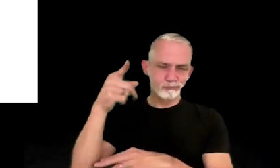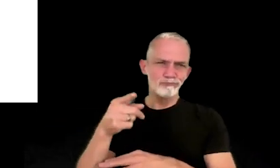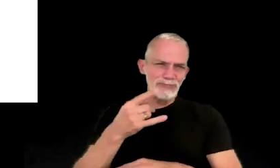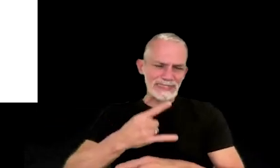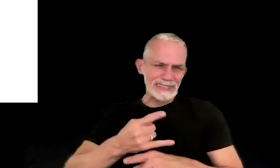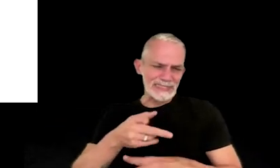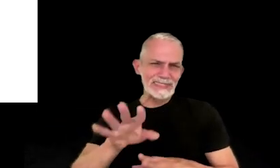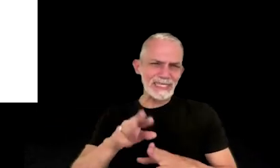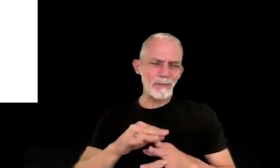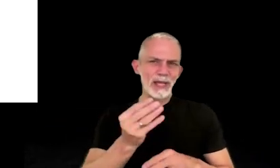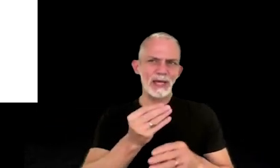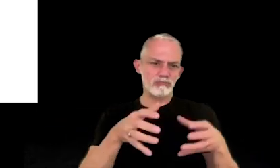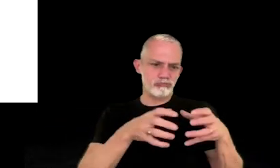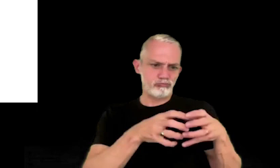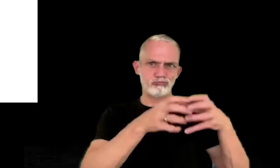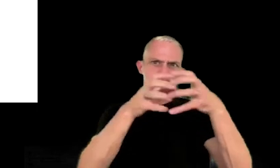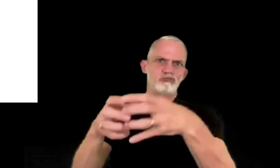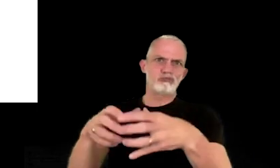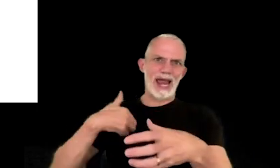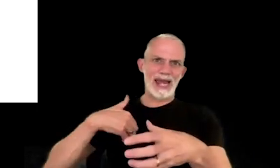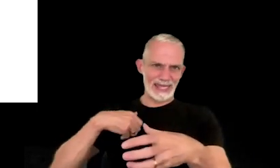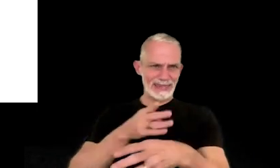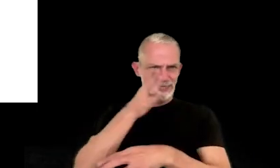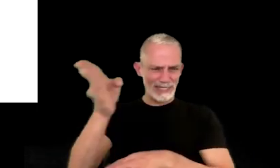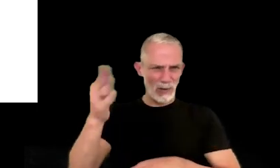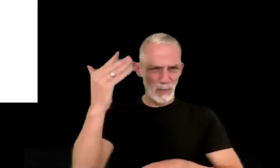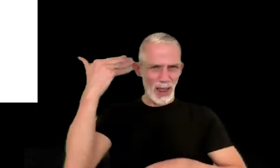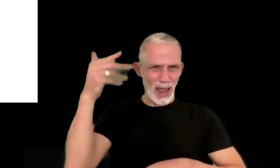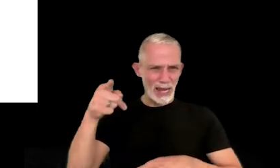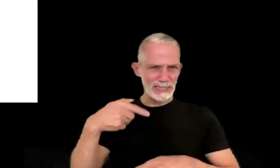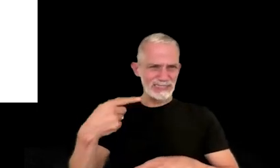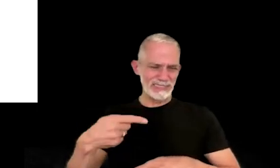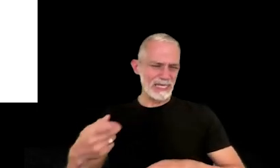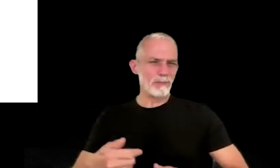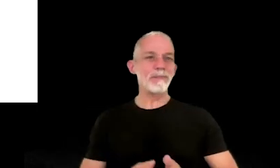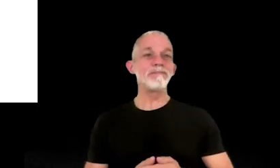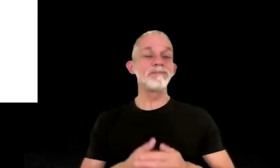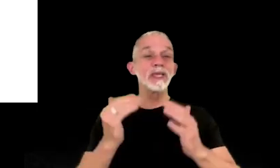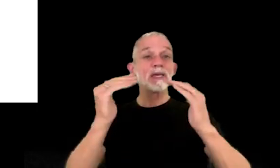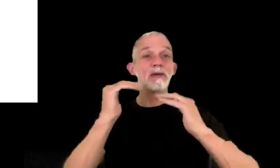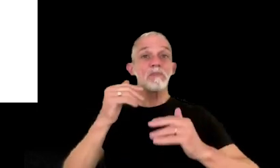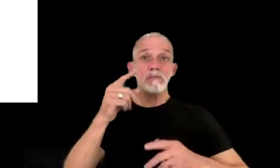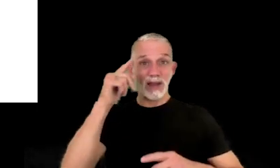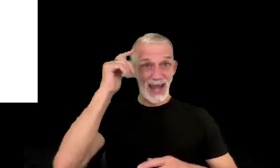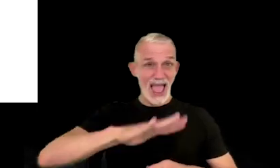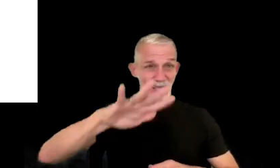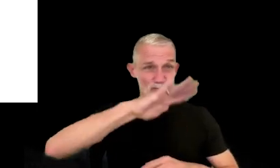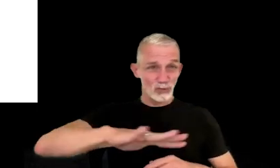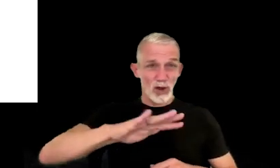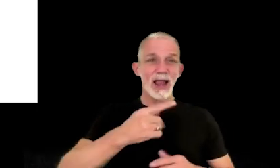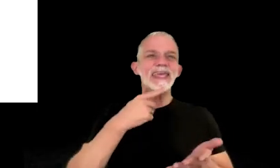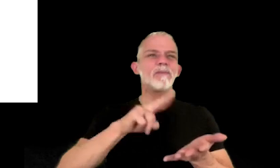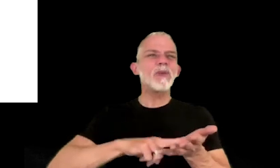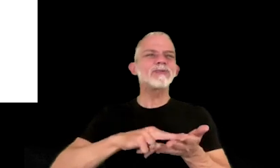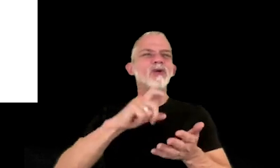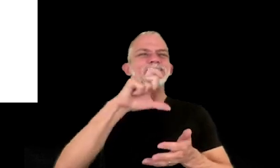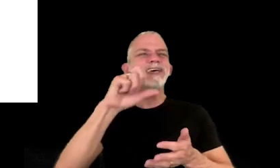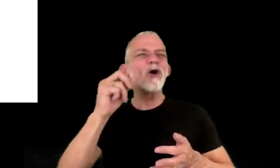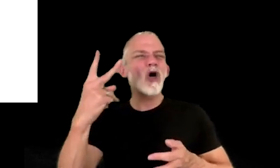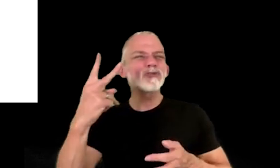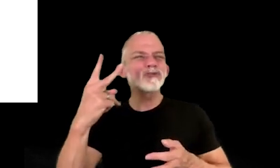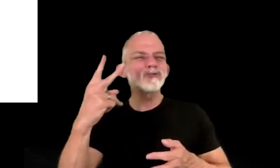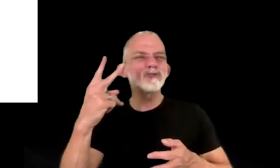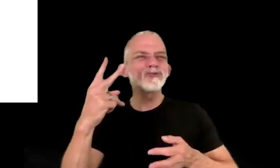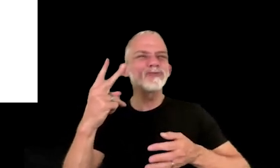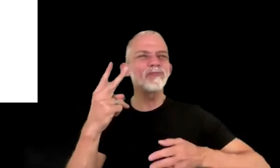digamos, una representación muy importante de la República Argentina en este evento. Y acá a nivel nacional, como les decía, tenemos el impuesto al dióxido de carbono, que